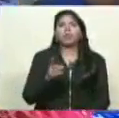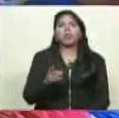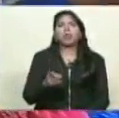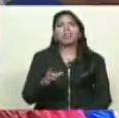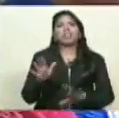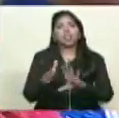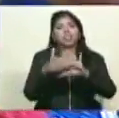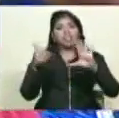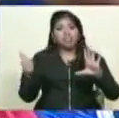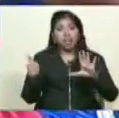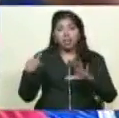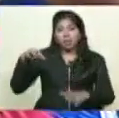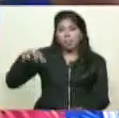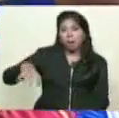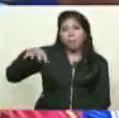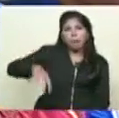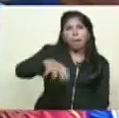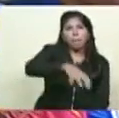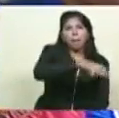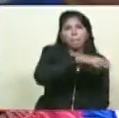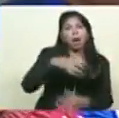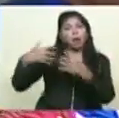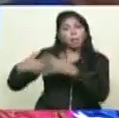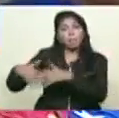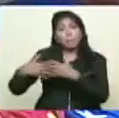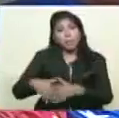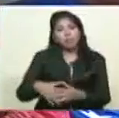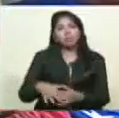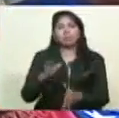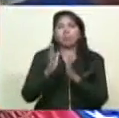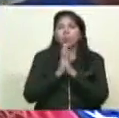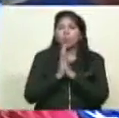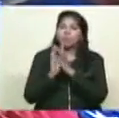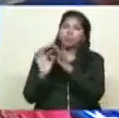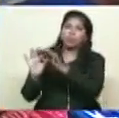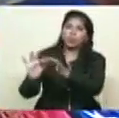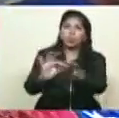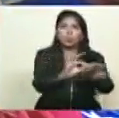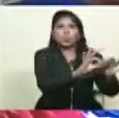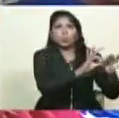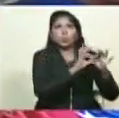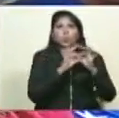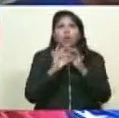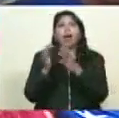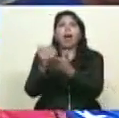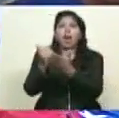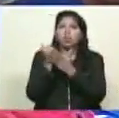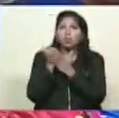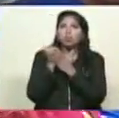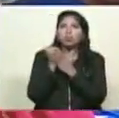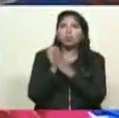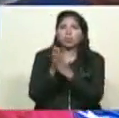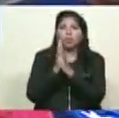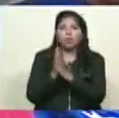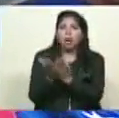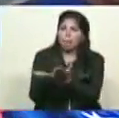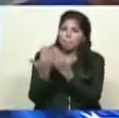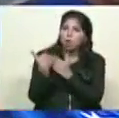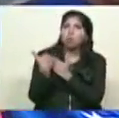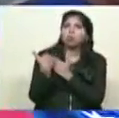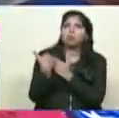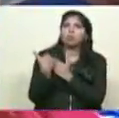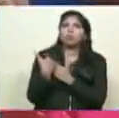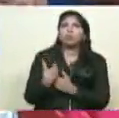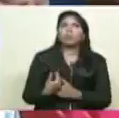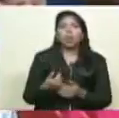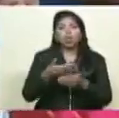centrales a nivel nacional. De verdad, nosotros le pedimos, presidente, que nos ayude, que nos apoye y le hacemos entrega